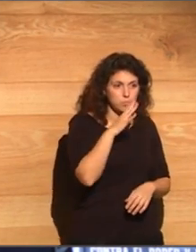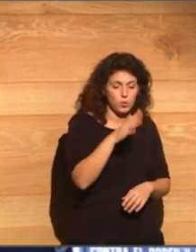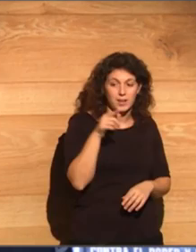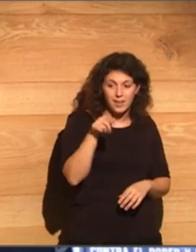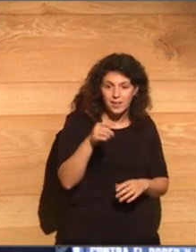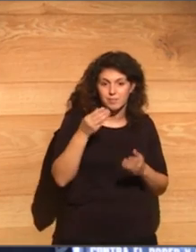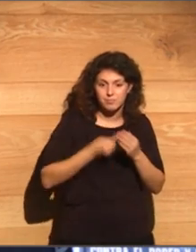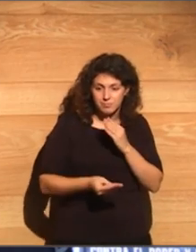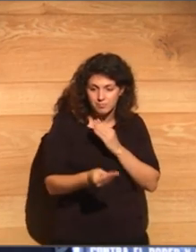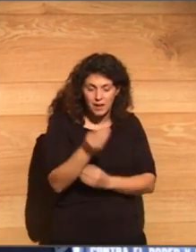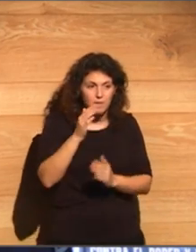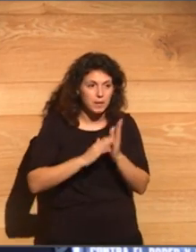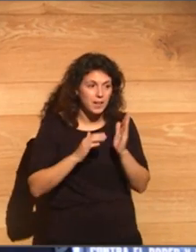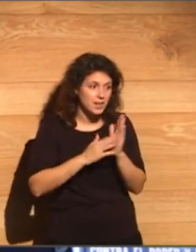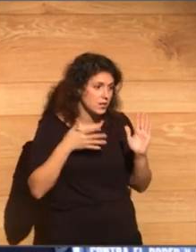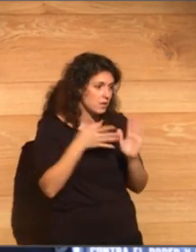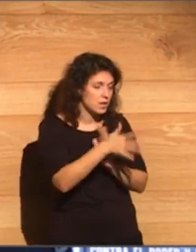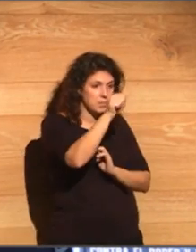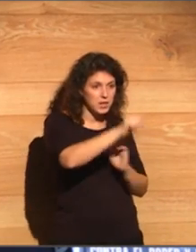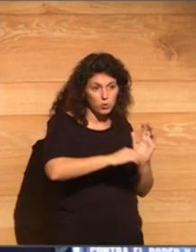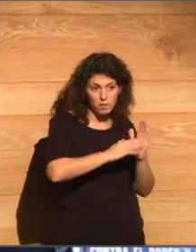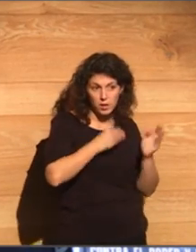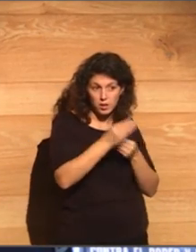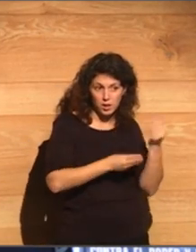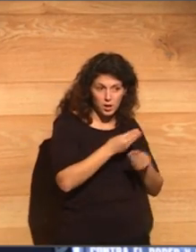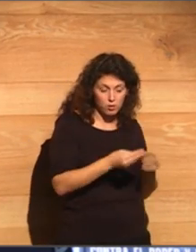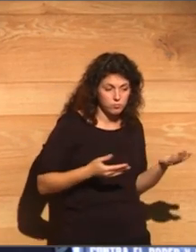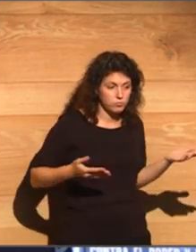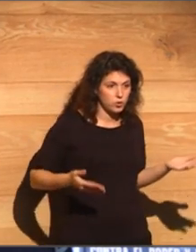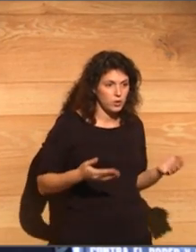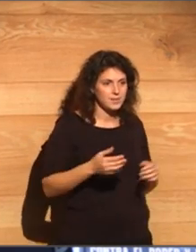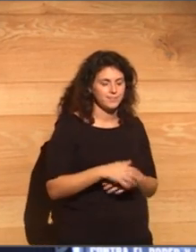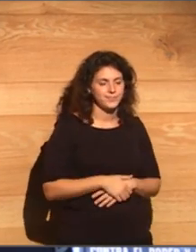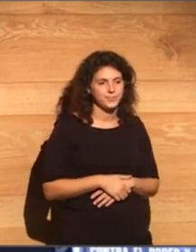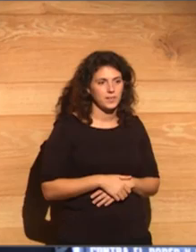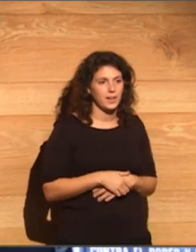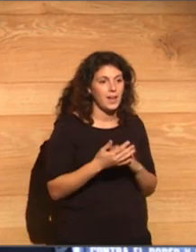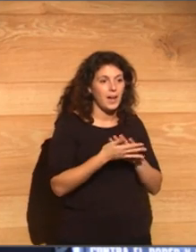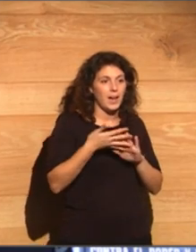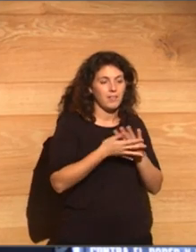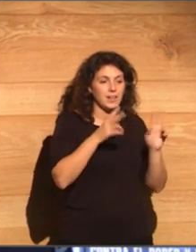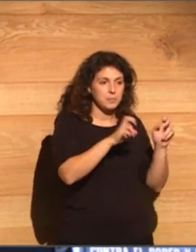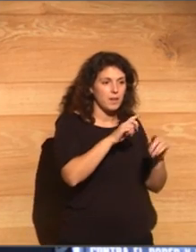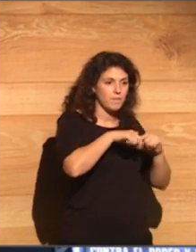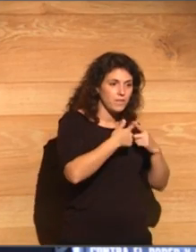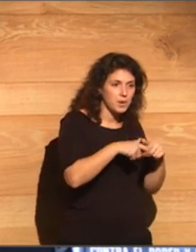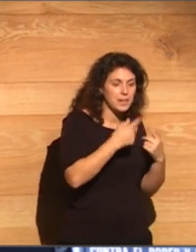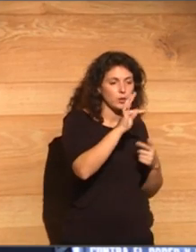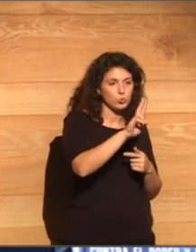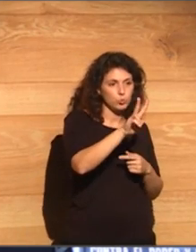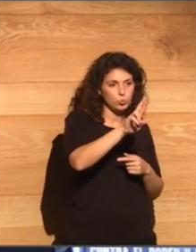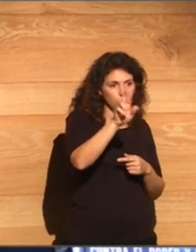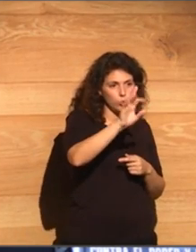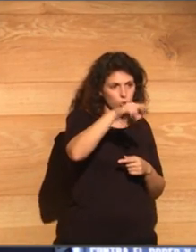de allí, puede tomarse a chufla un montón de cosas sobre su propio carácter. Y habla de esta familia de turroneros que